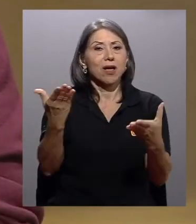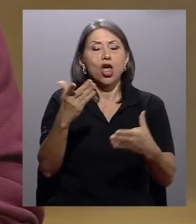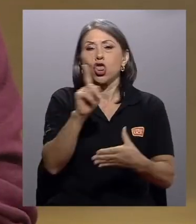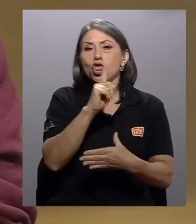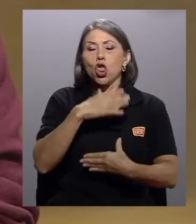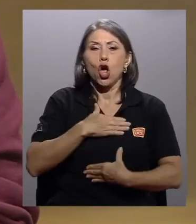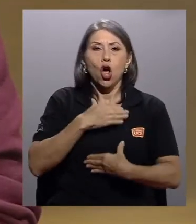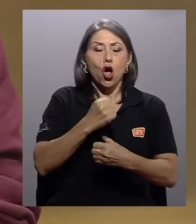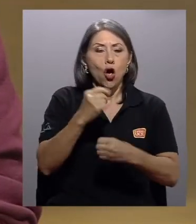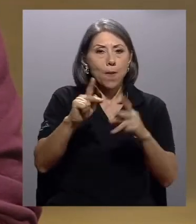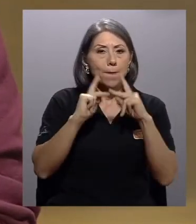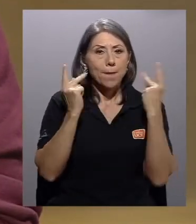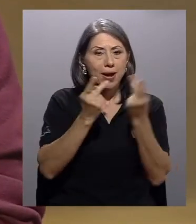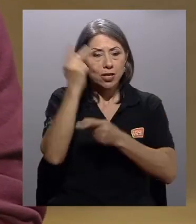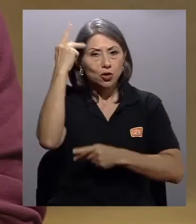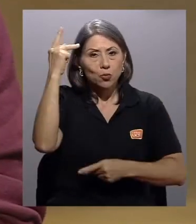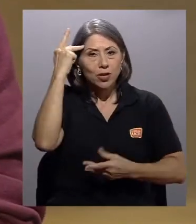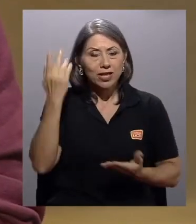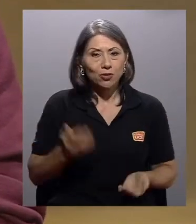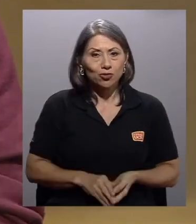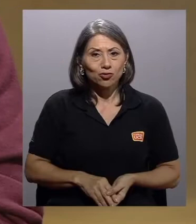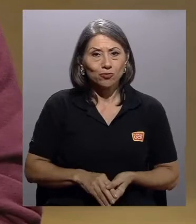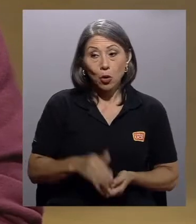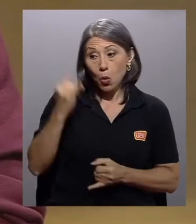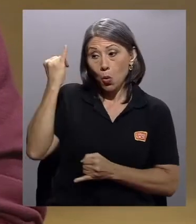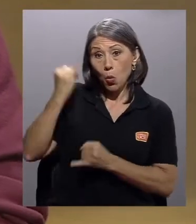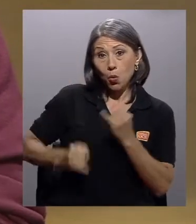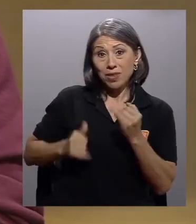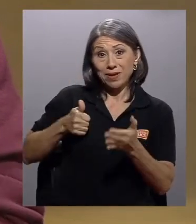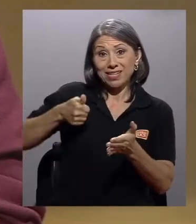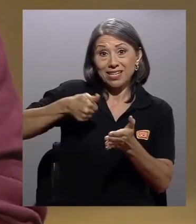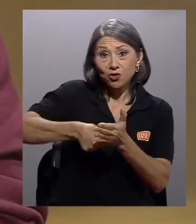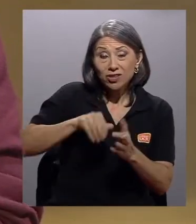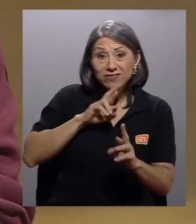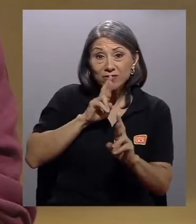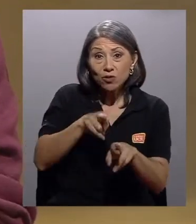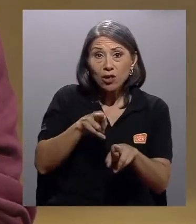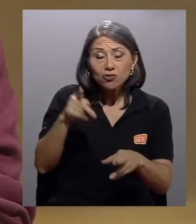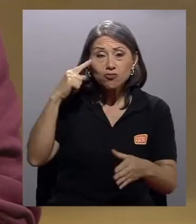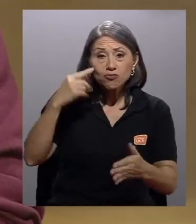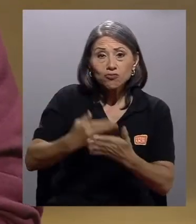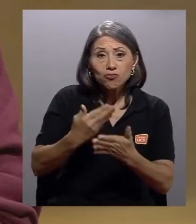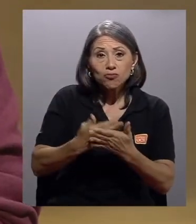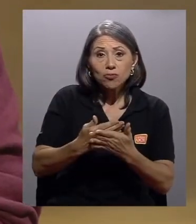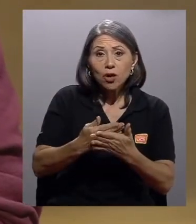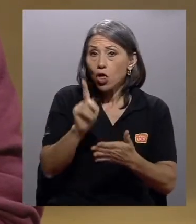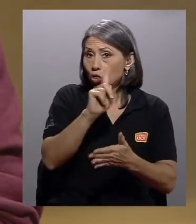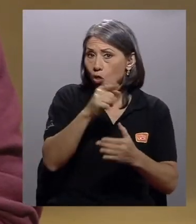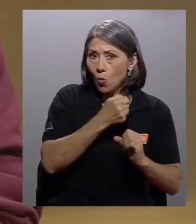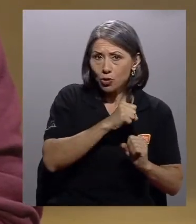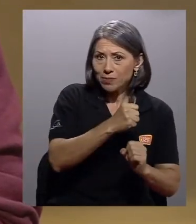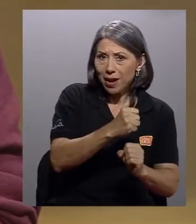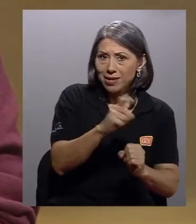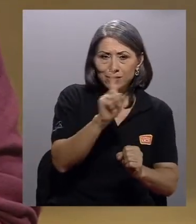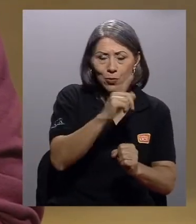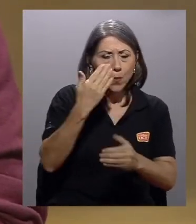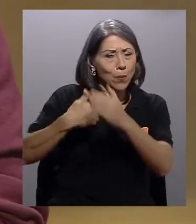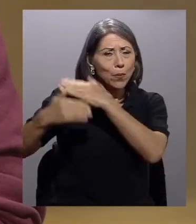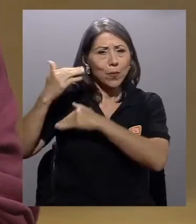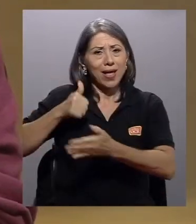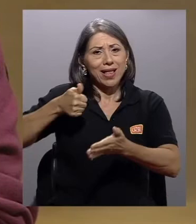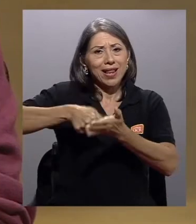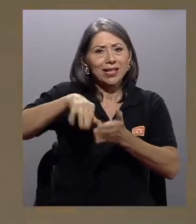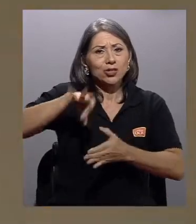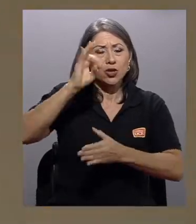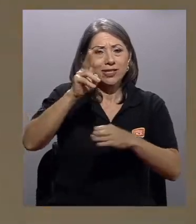hacia los partidos políticos. Los resultados de las últimas elecciones lo demostraron muy claramente, no de las elecciones municipales, sino de las